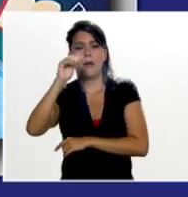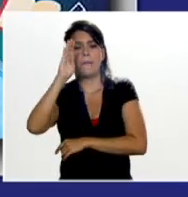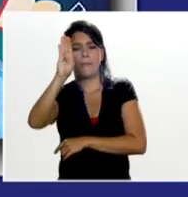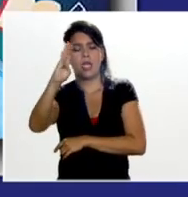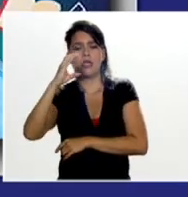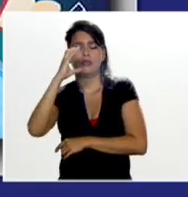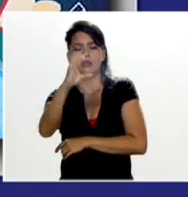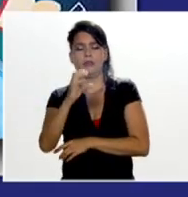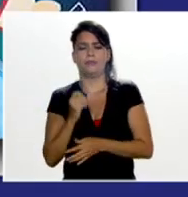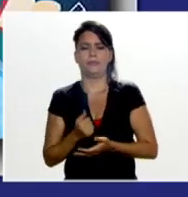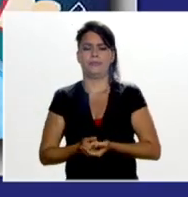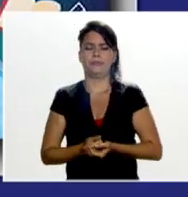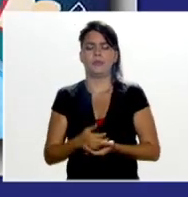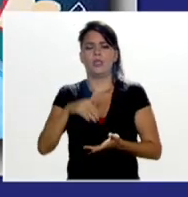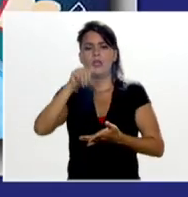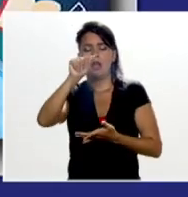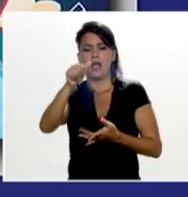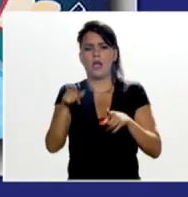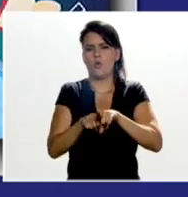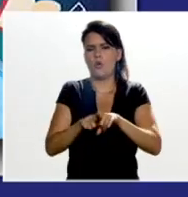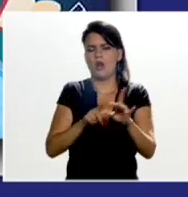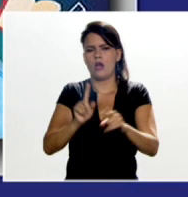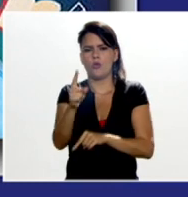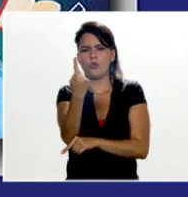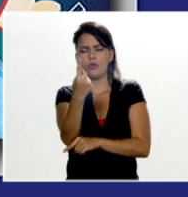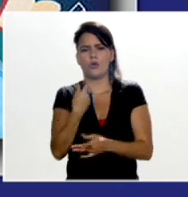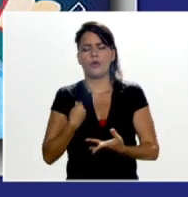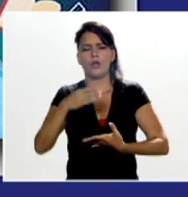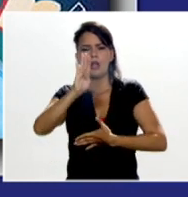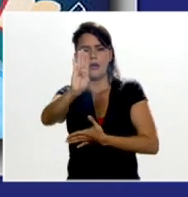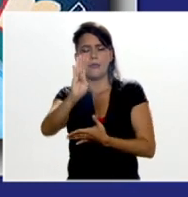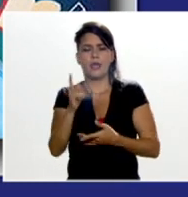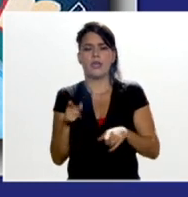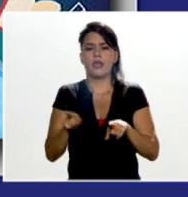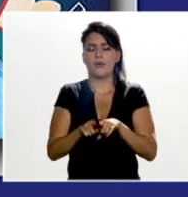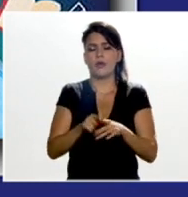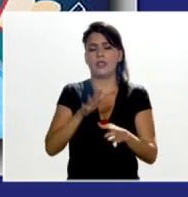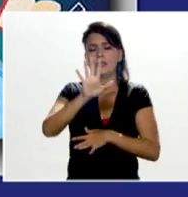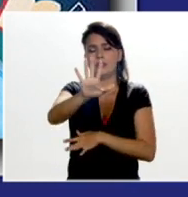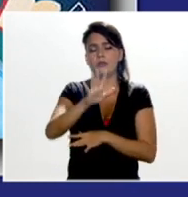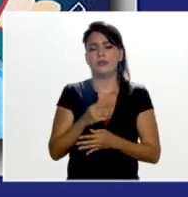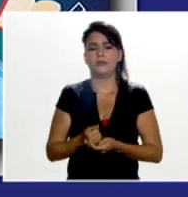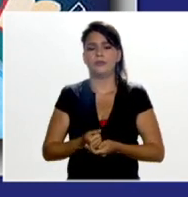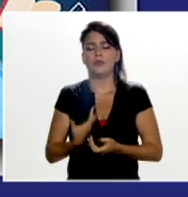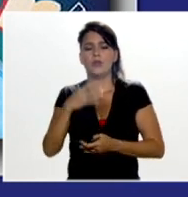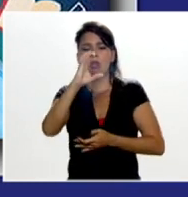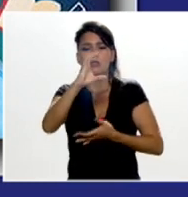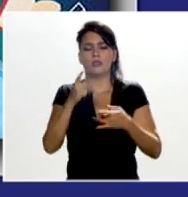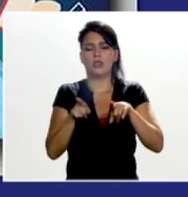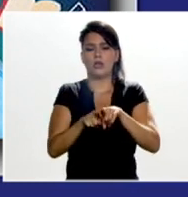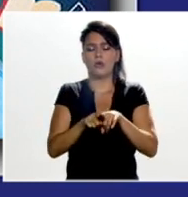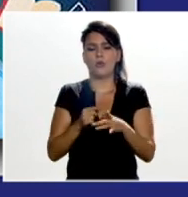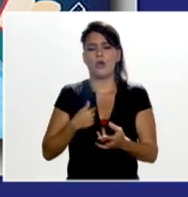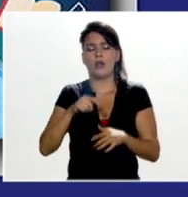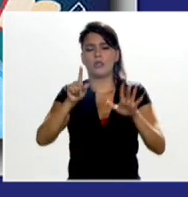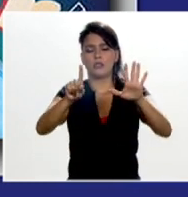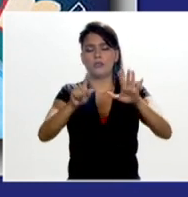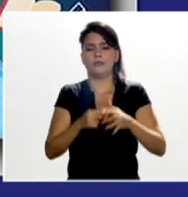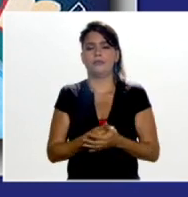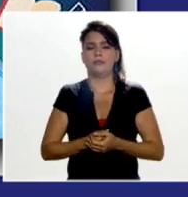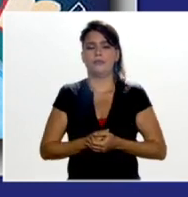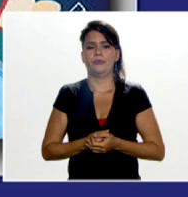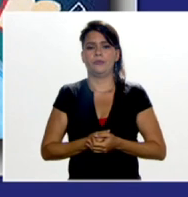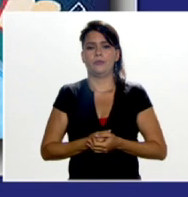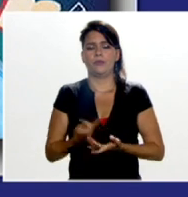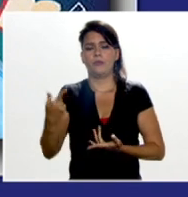En este caso, la a vale 1, la b vale 5 y la c vale 6.